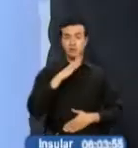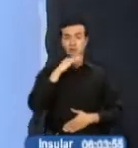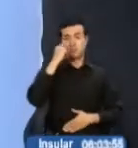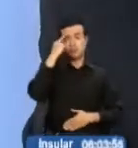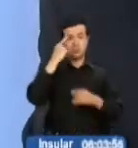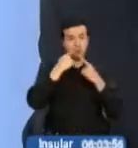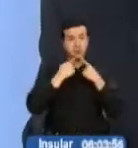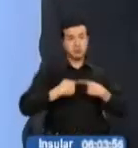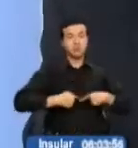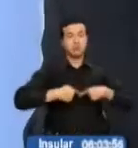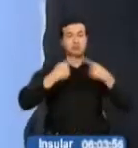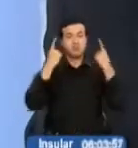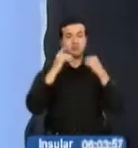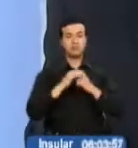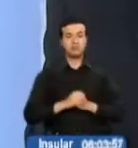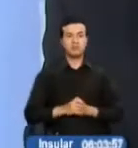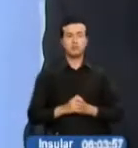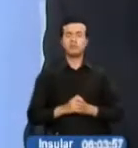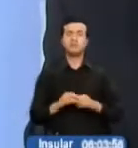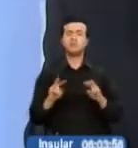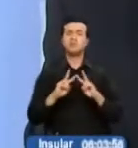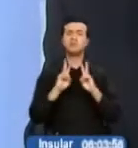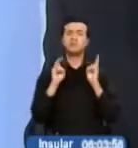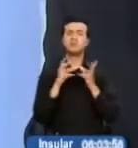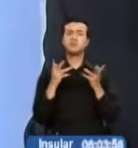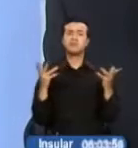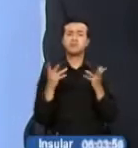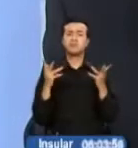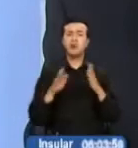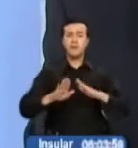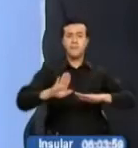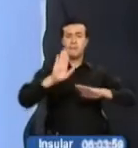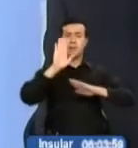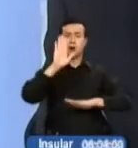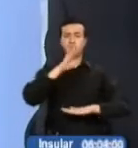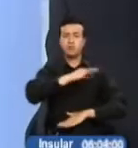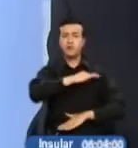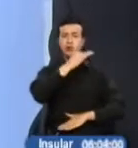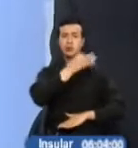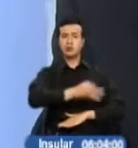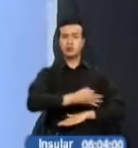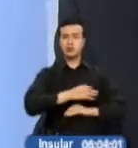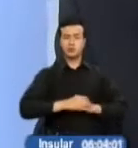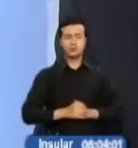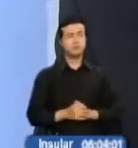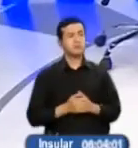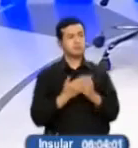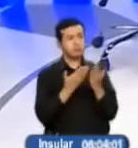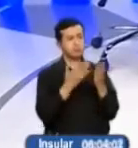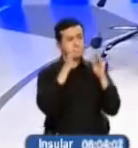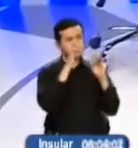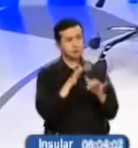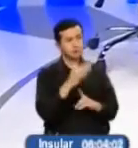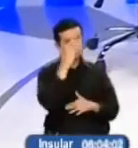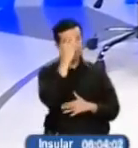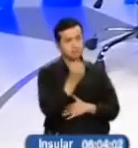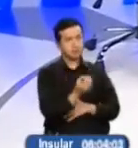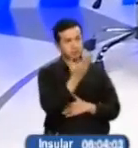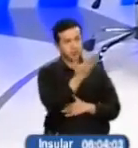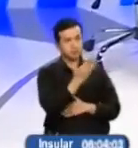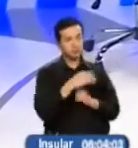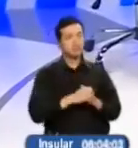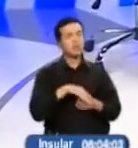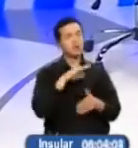la cadena nacional, que tiene que ver con el pacto ético. Paola Pavón, señora secretaria, muy buenos